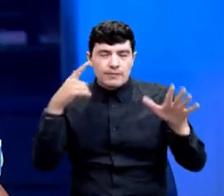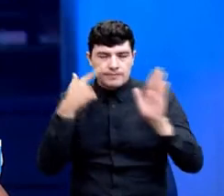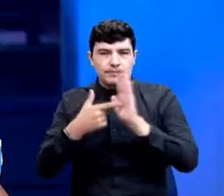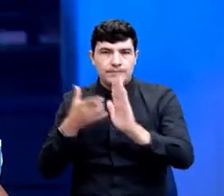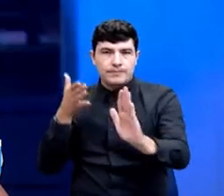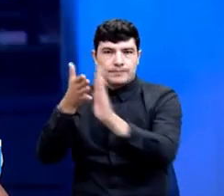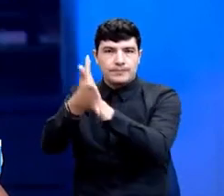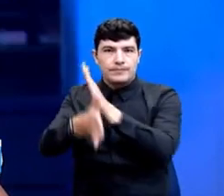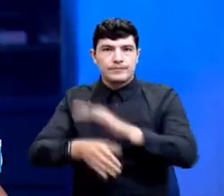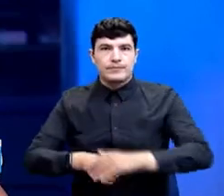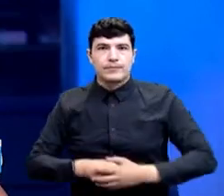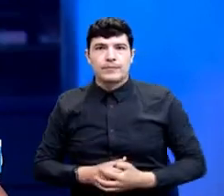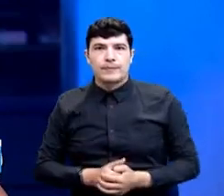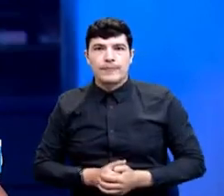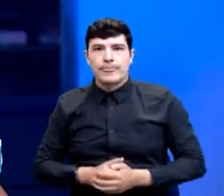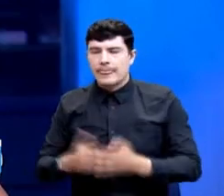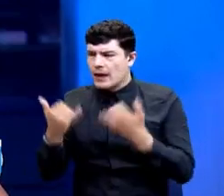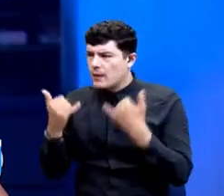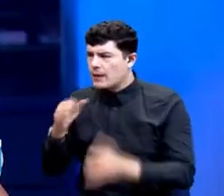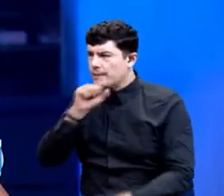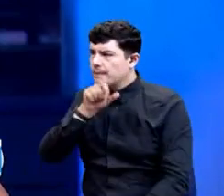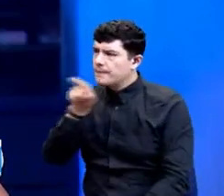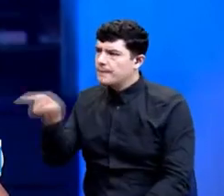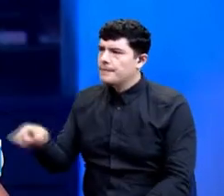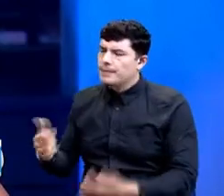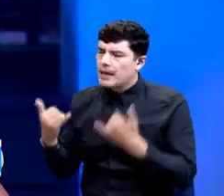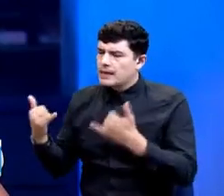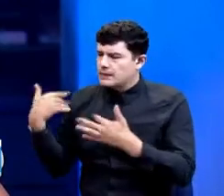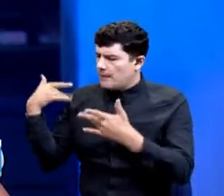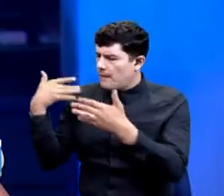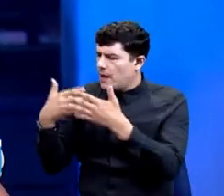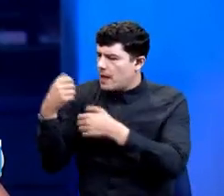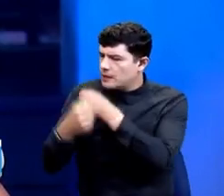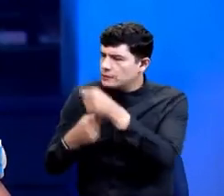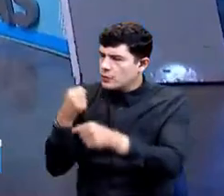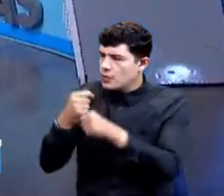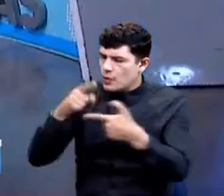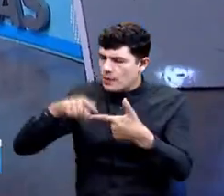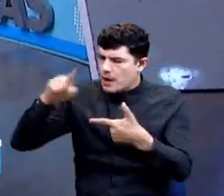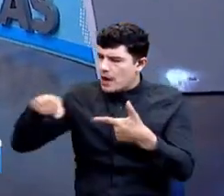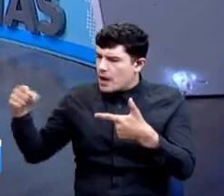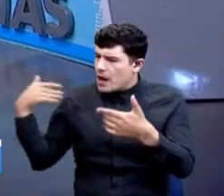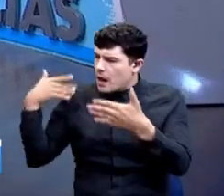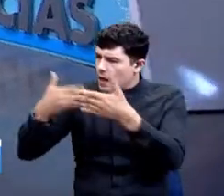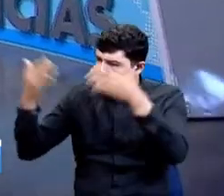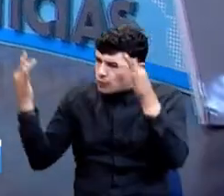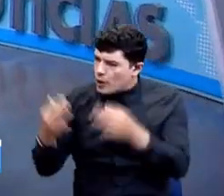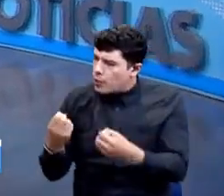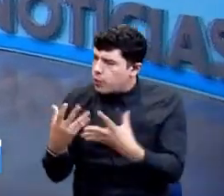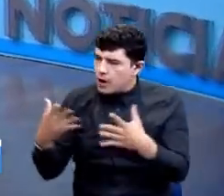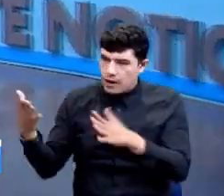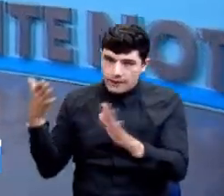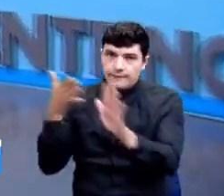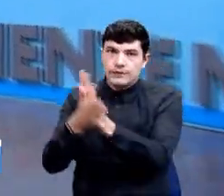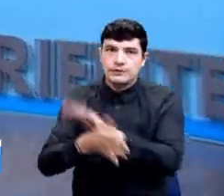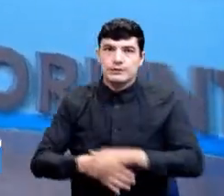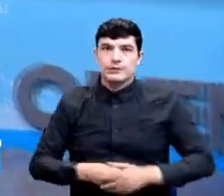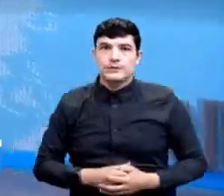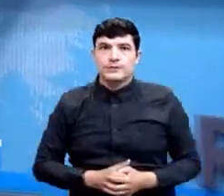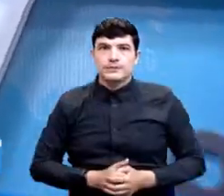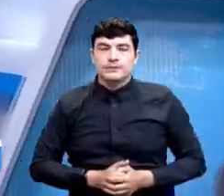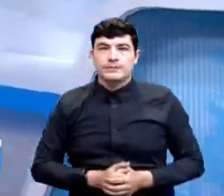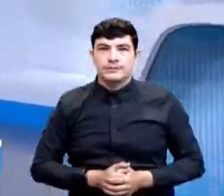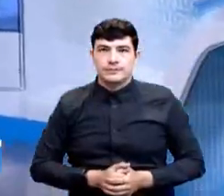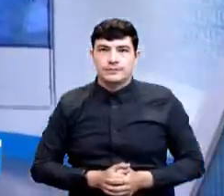más detalles de esa información Cuál es la cifra registrada en lo que va corrido del año compañeros televidentes